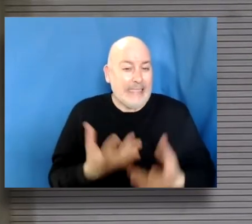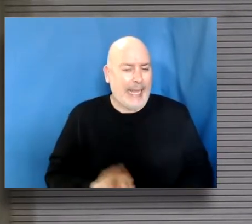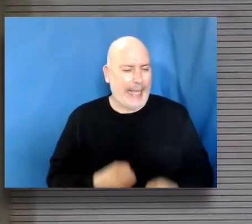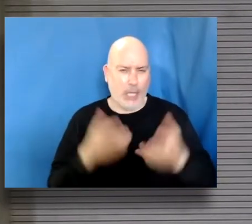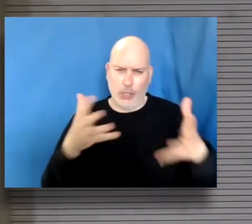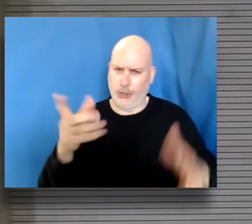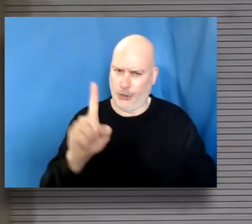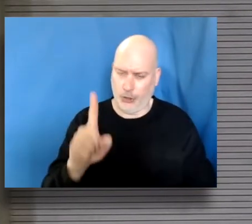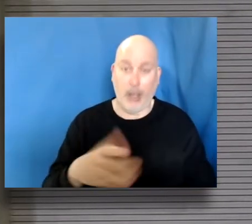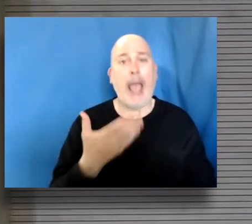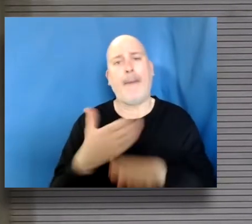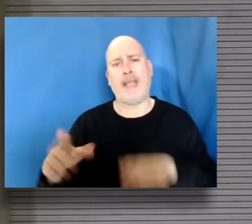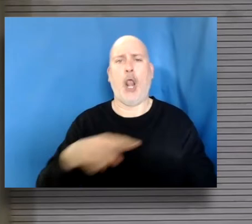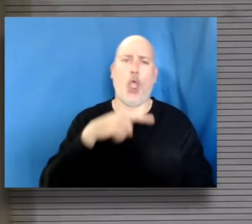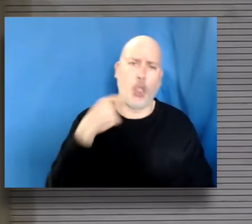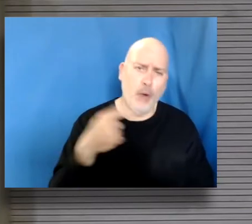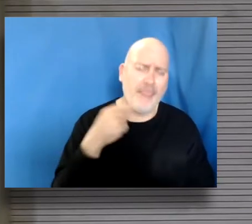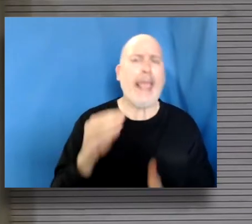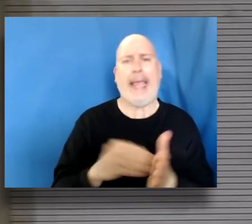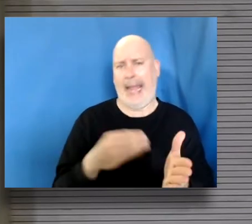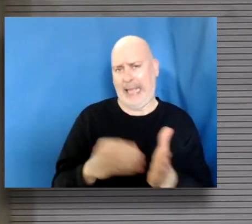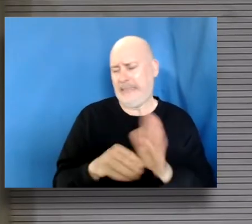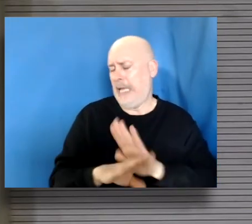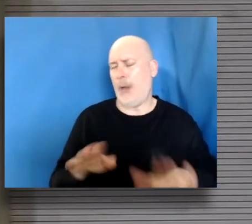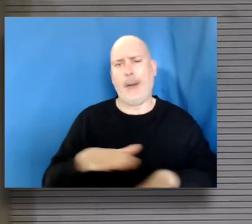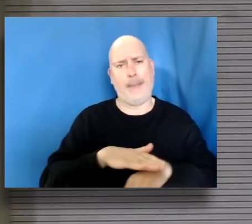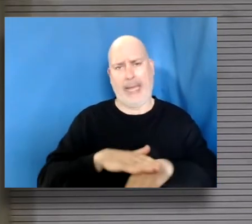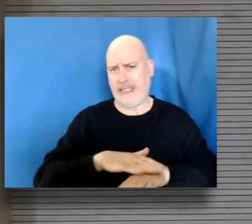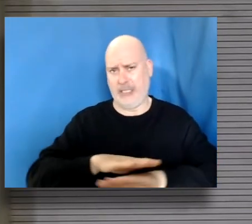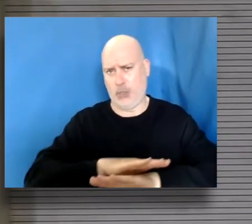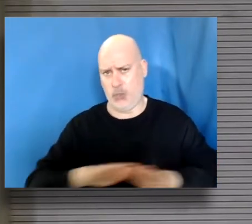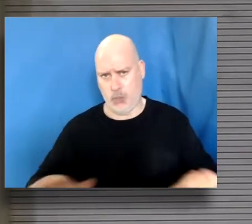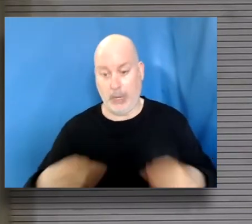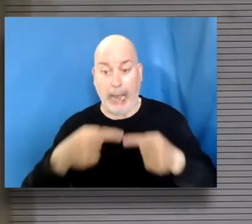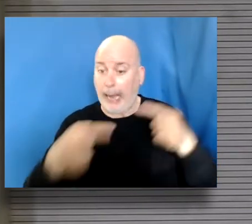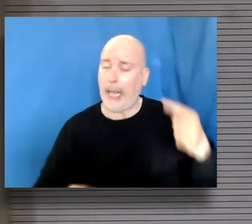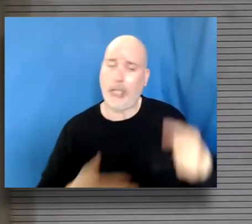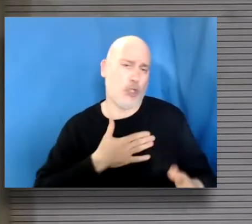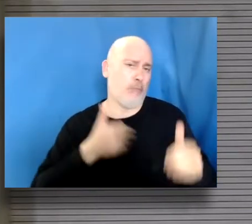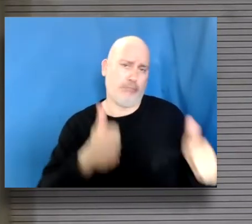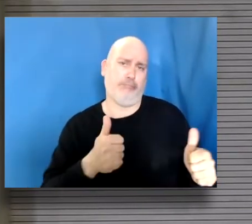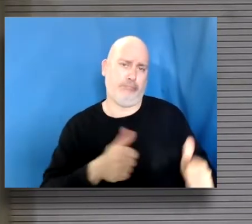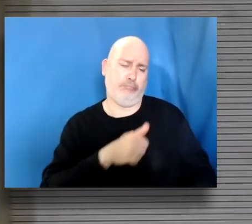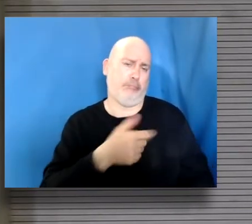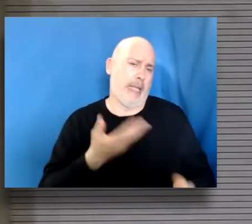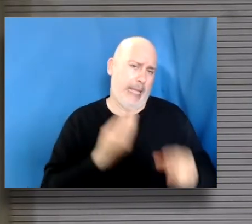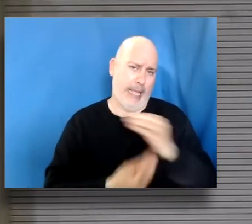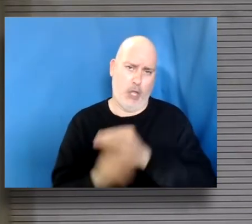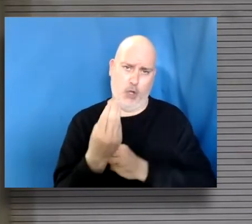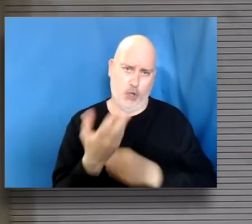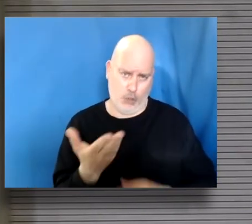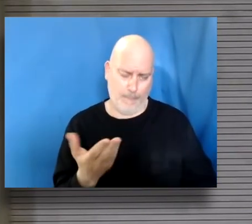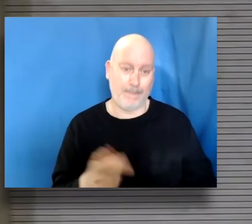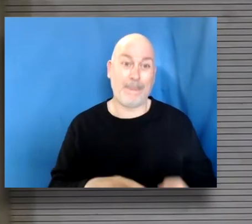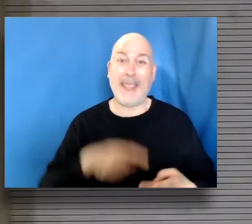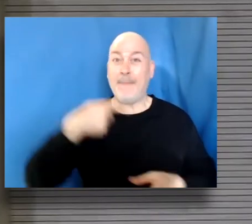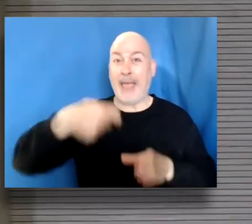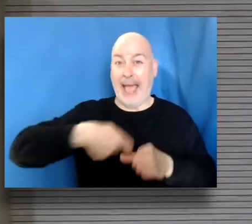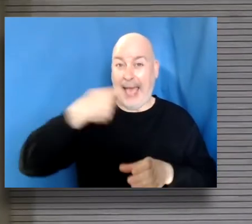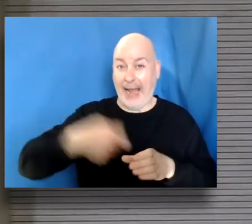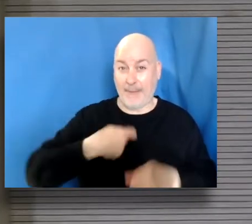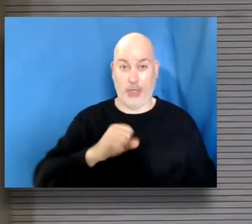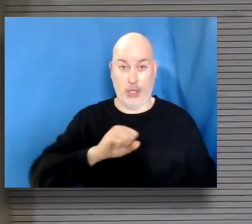evitar dulces y grasas es lo básico y de lo demás lo que le apetezca al niño. Y en cuanto a los jarabes de la